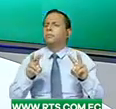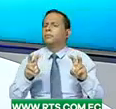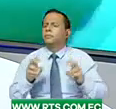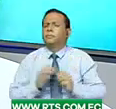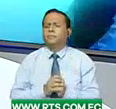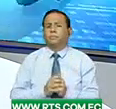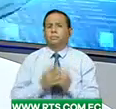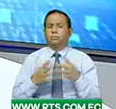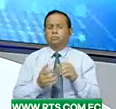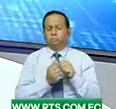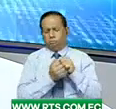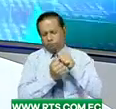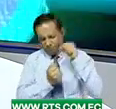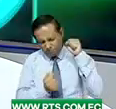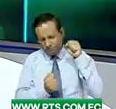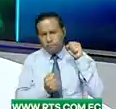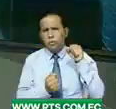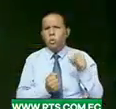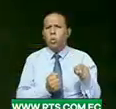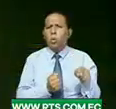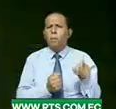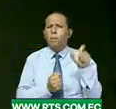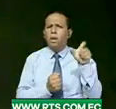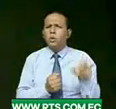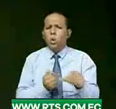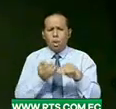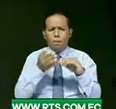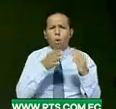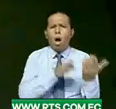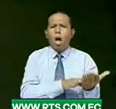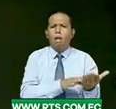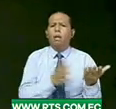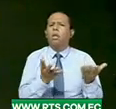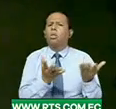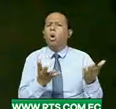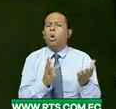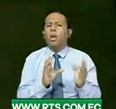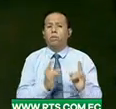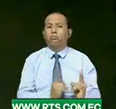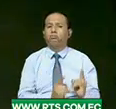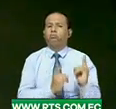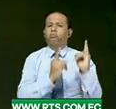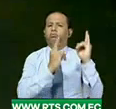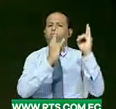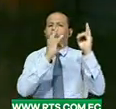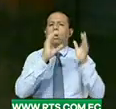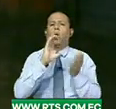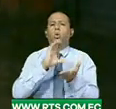que hallaron un cadáver en un edificio en pleno centro de Guayaquil.